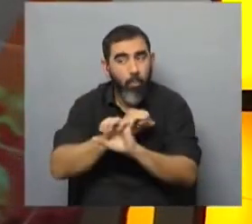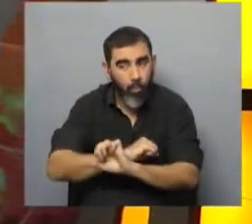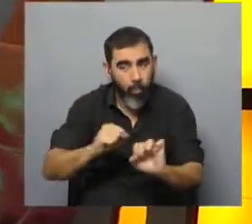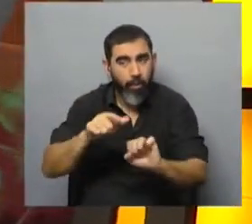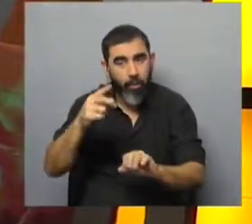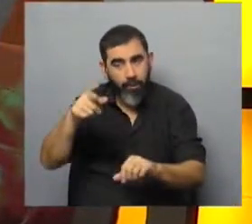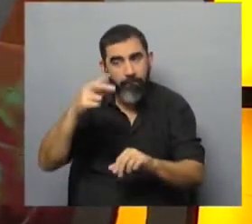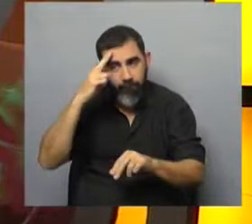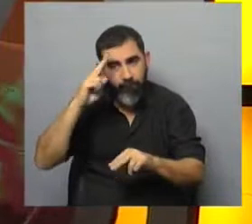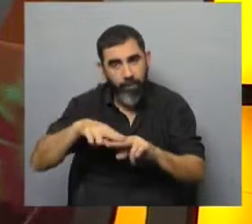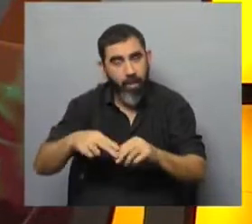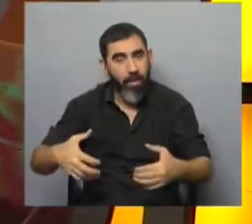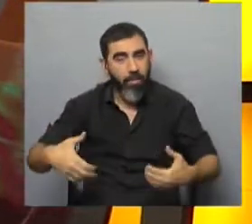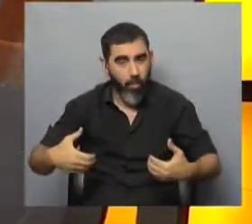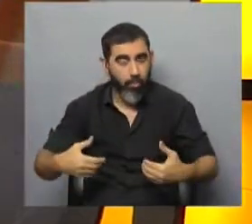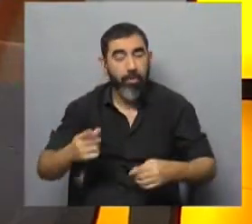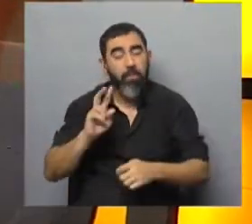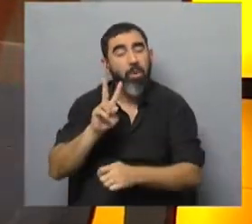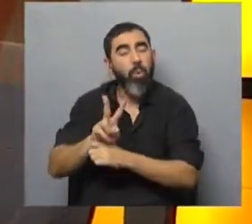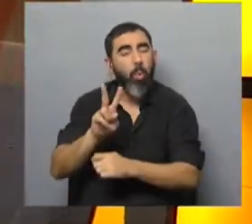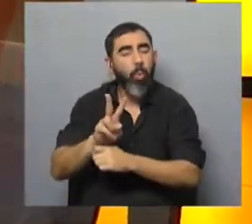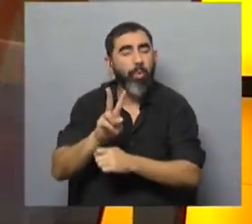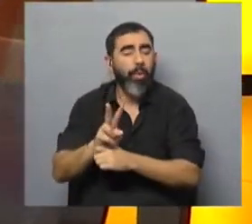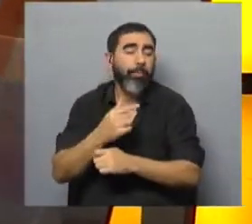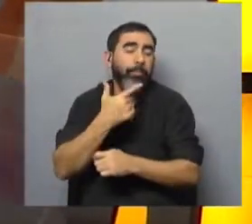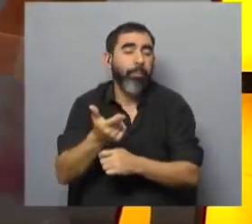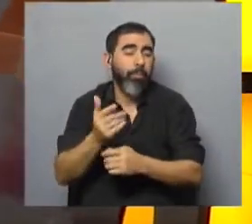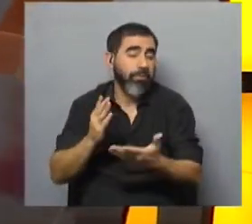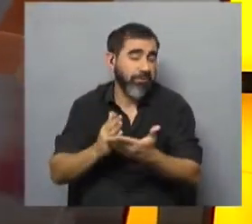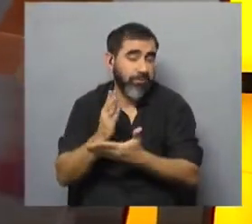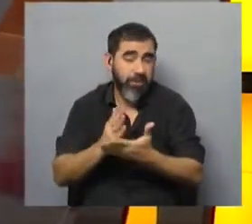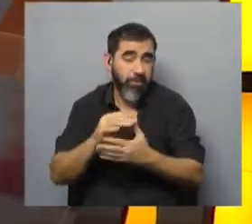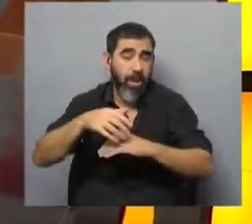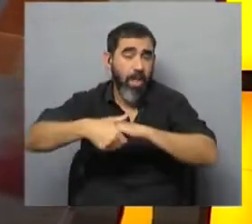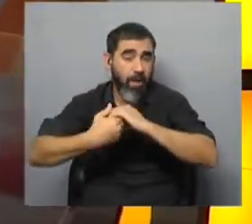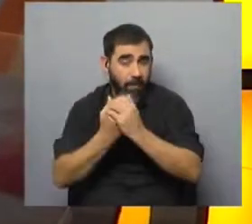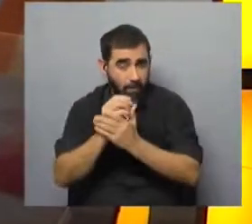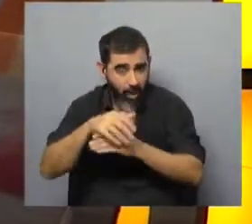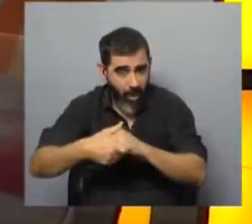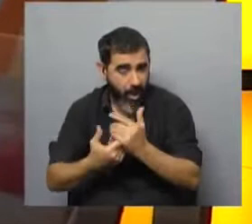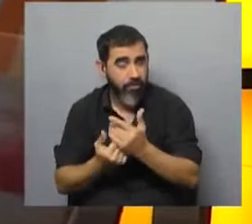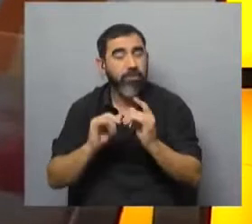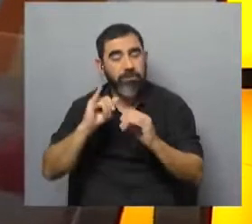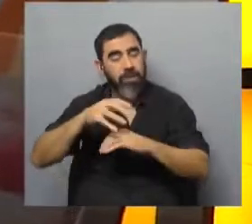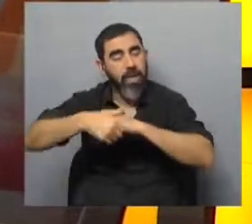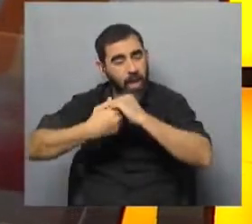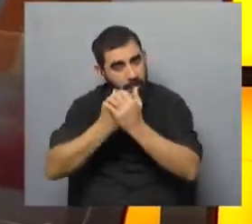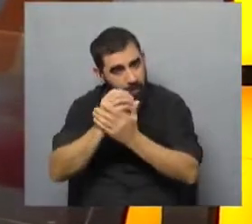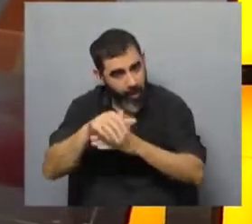eruptivas. Y después los cuidados, digamos, los de siempre, ¿no? El lavado de manos. Sí, lavado de